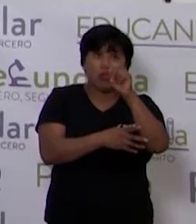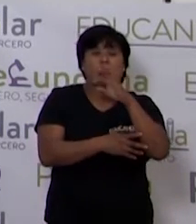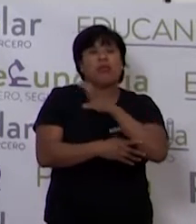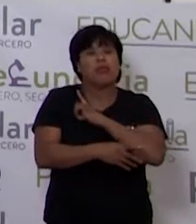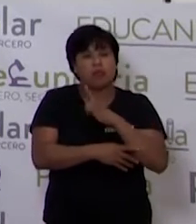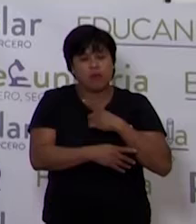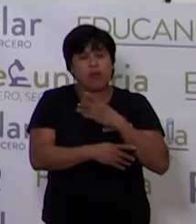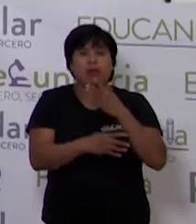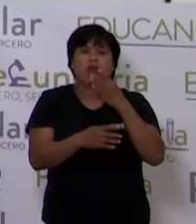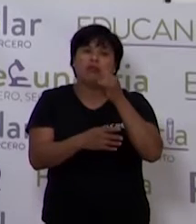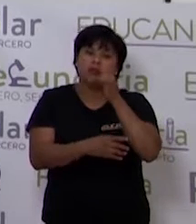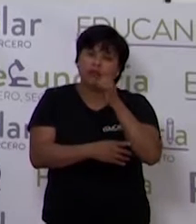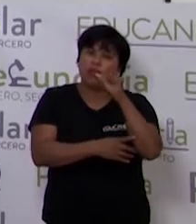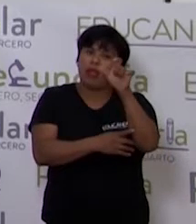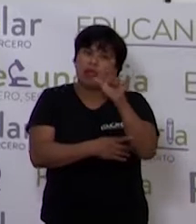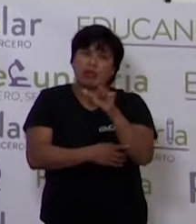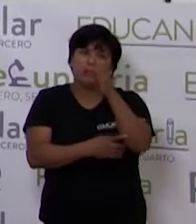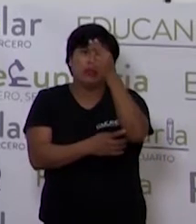x al cuadrado.